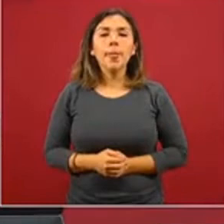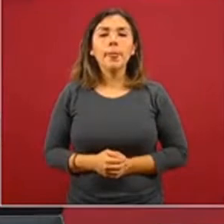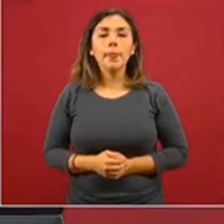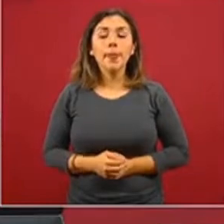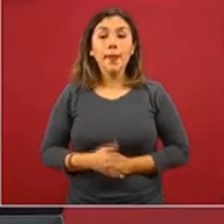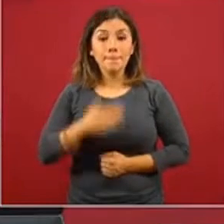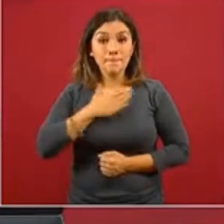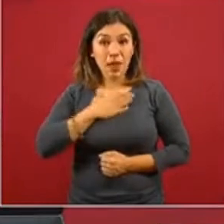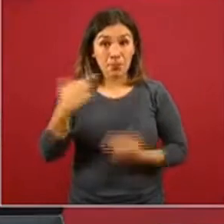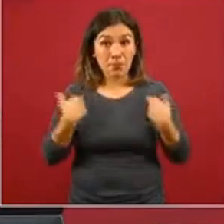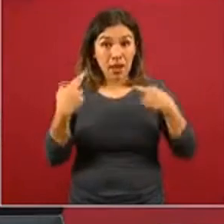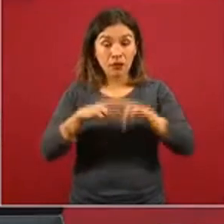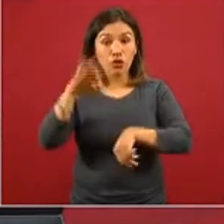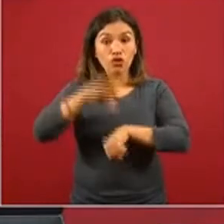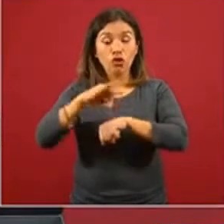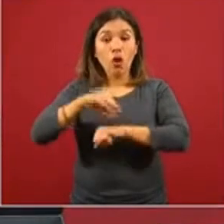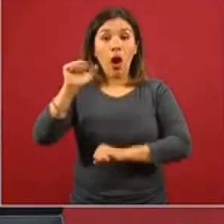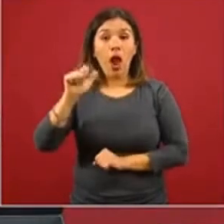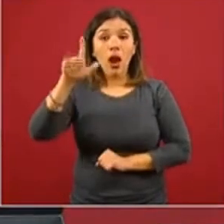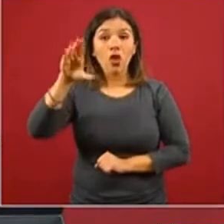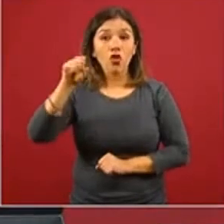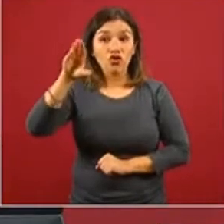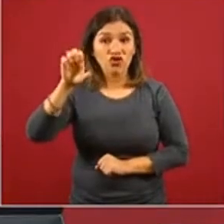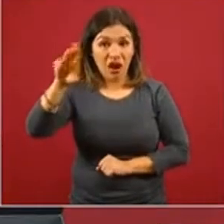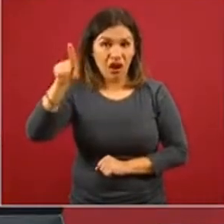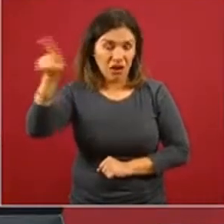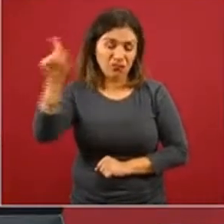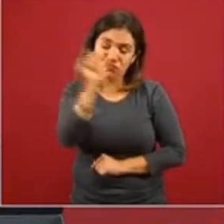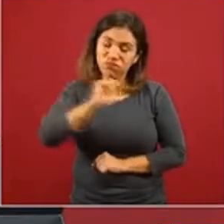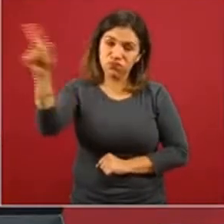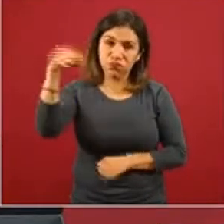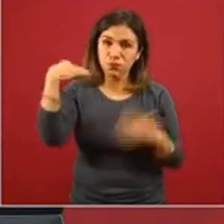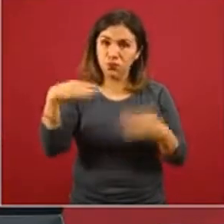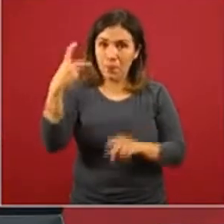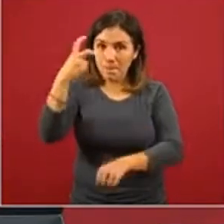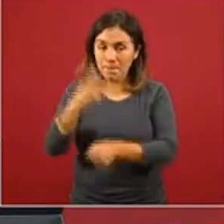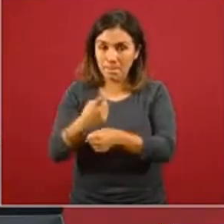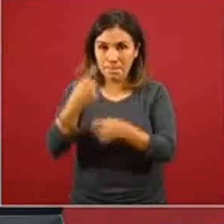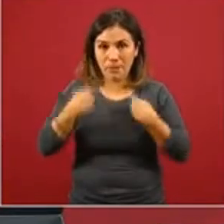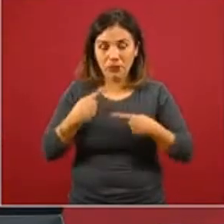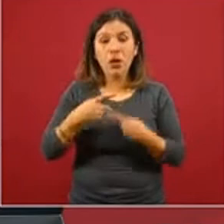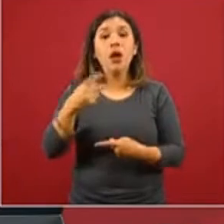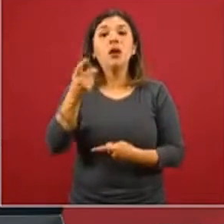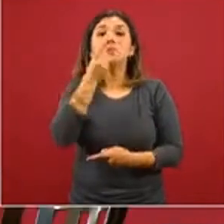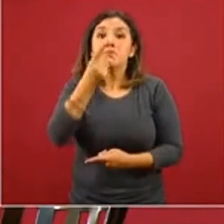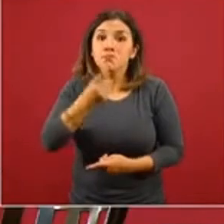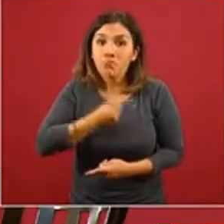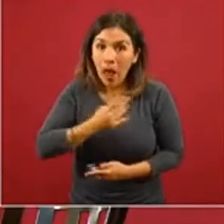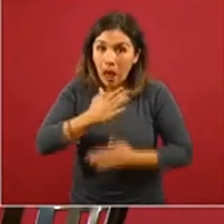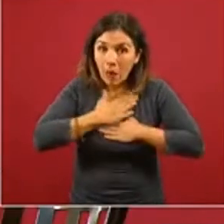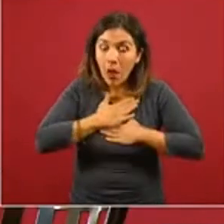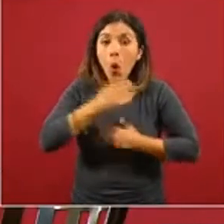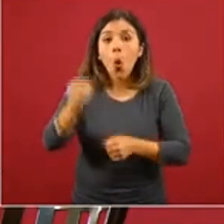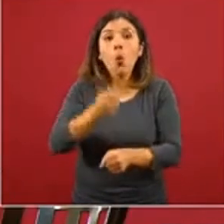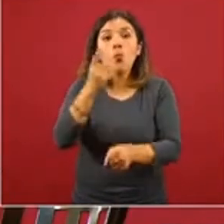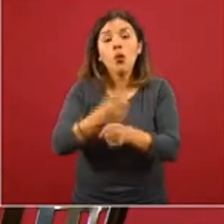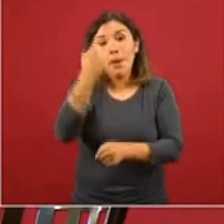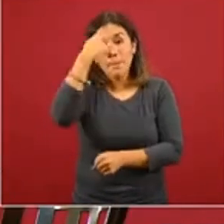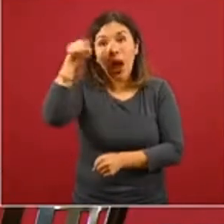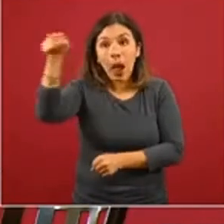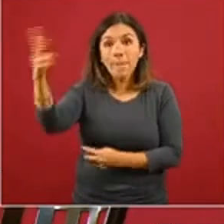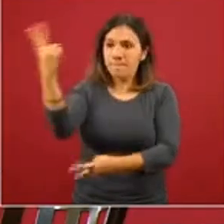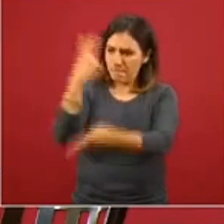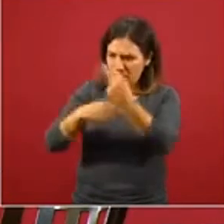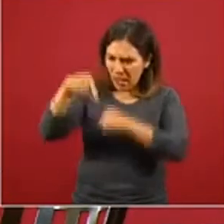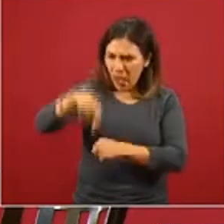Porque mi maestro, el doctor Alcocer, que es un inmunólogo muy connotado, me ha ofrecido, y se lo agradezco, la oportunidad de que él